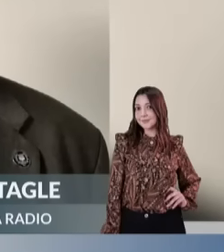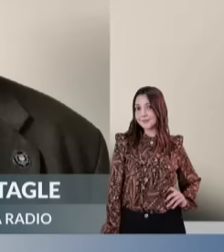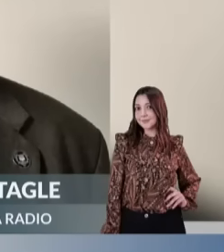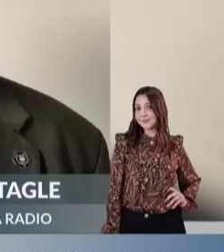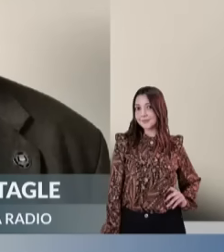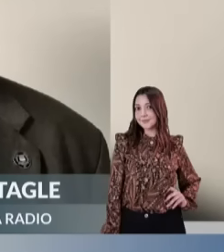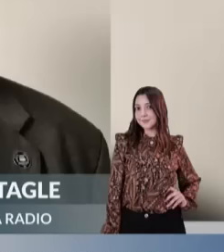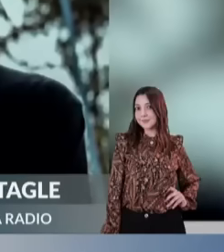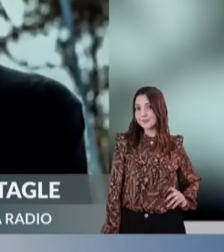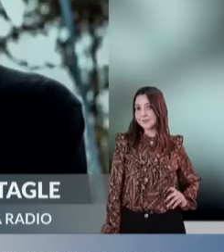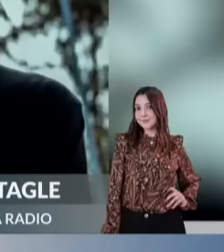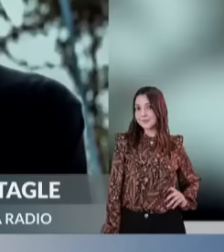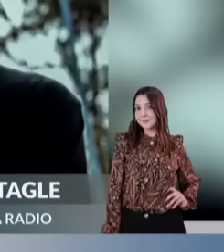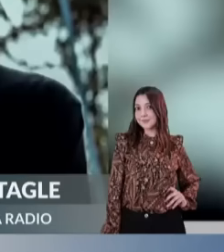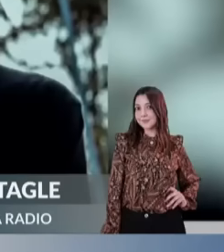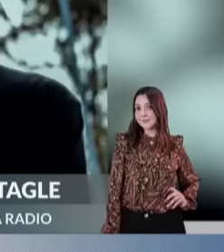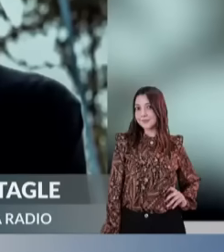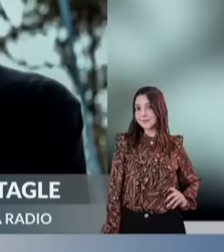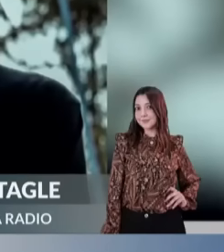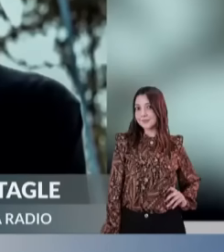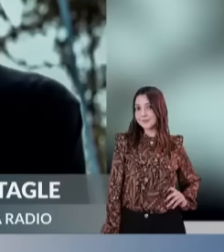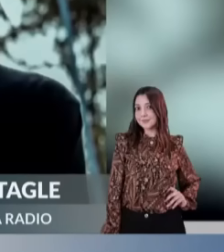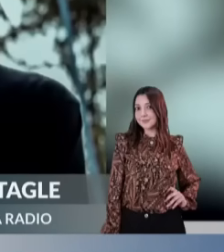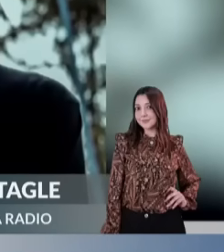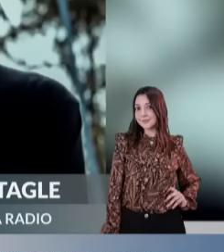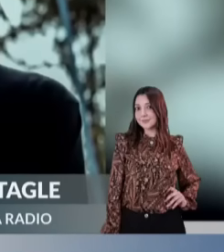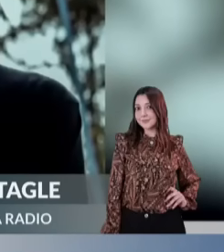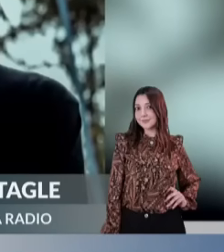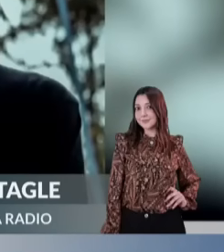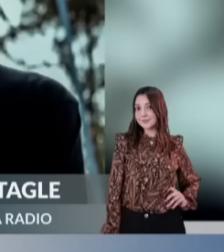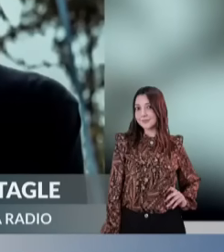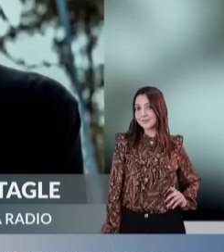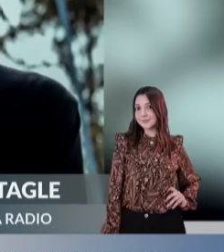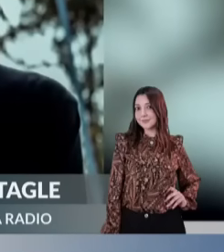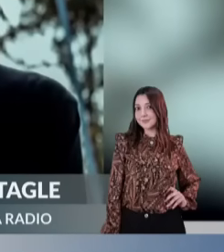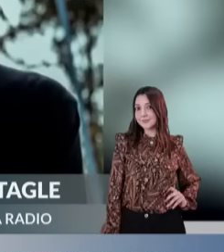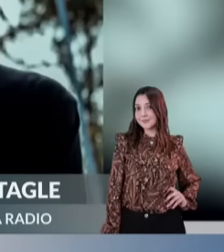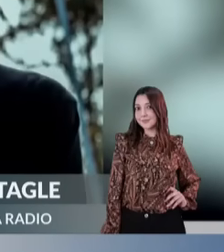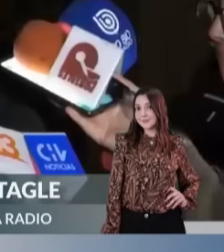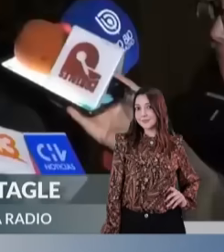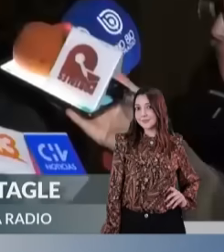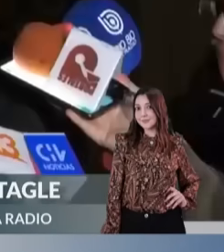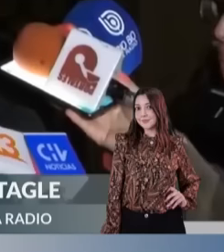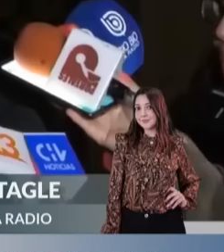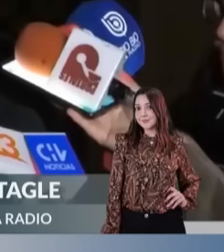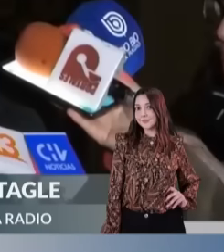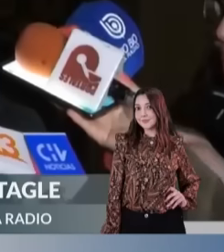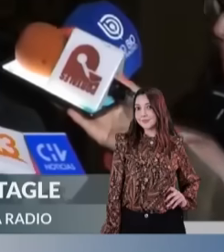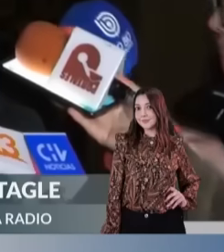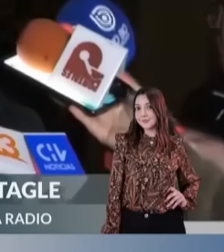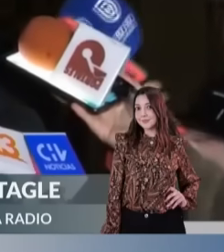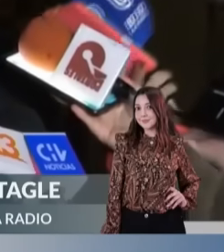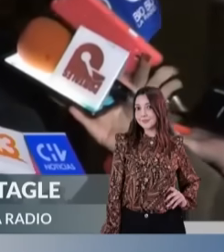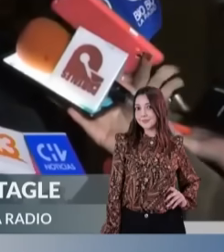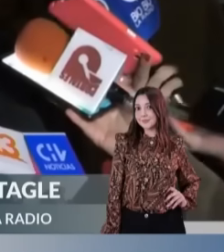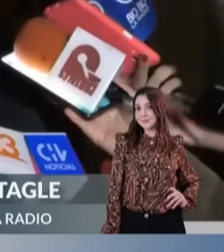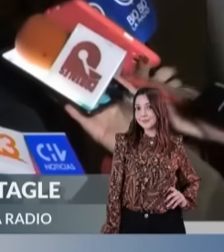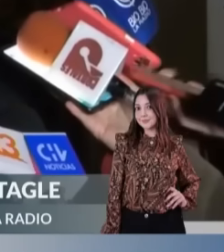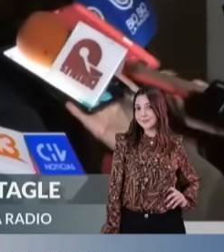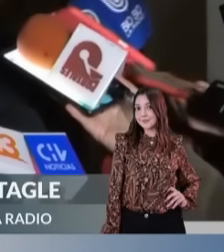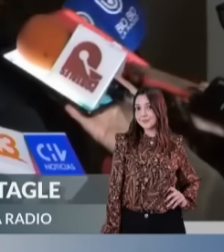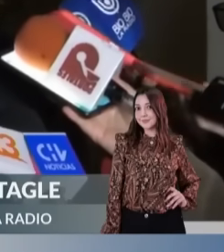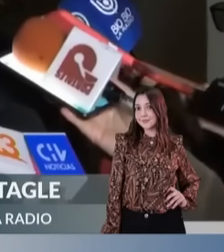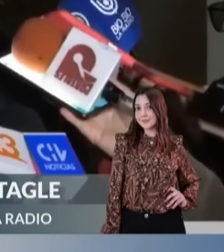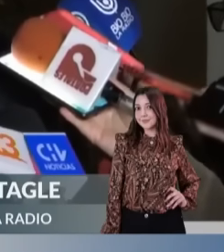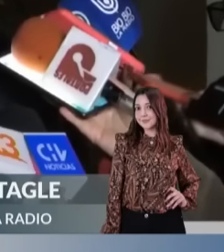criterio, nada más. Después terminaron presentando una querella, que están quedándose afuera ahora porque eventualmente podrían también ser sancionados como partido,